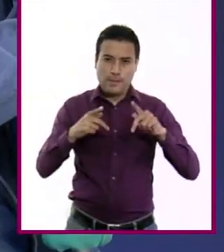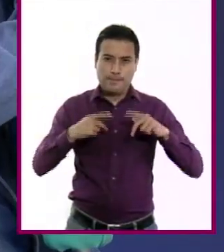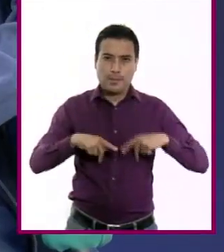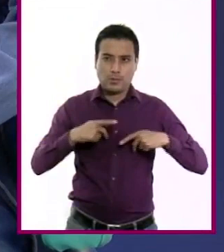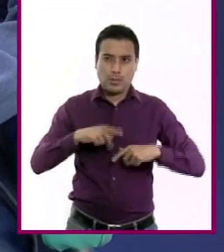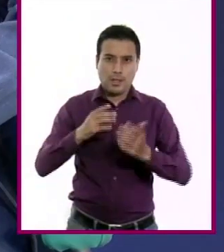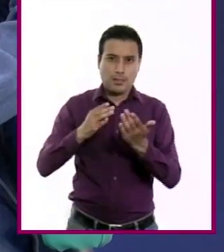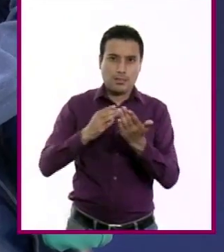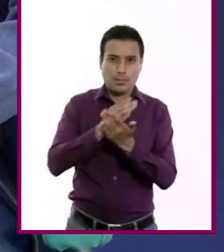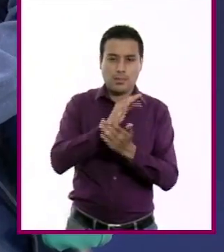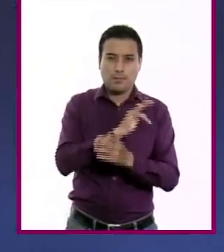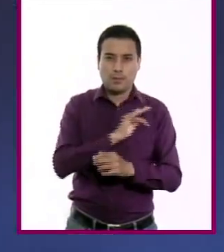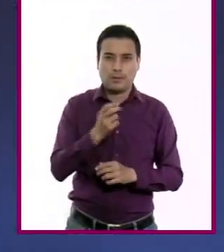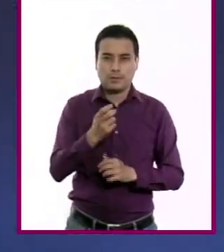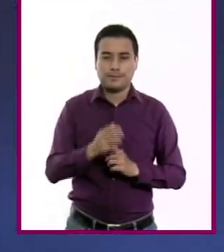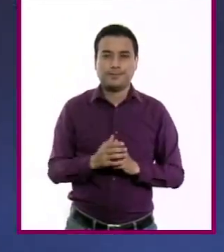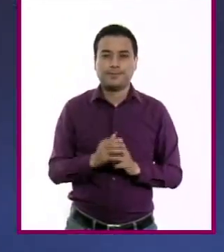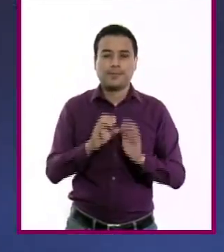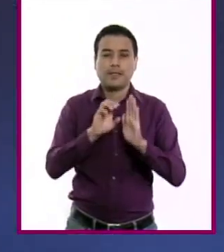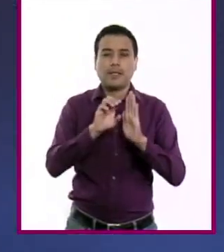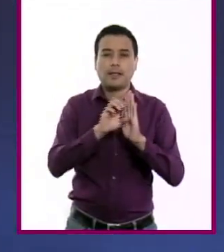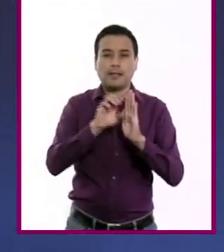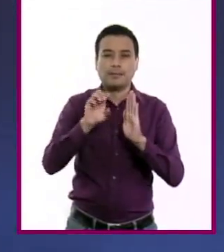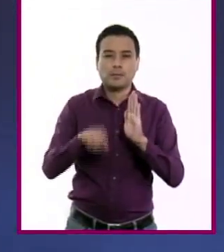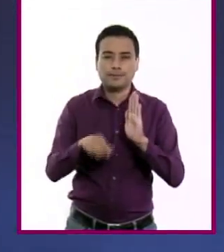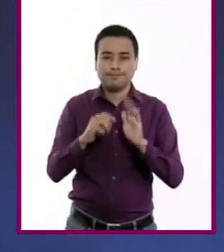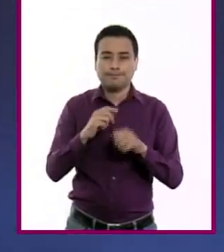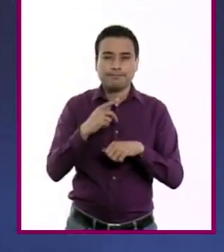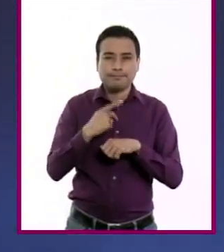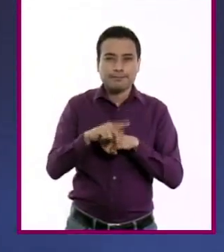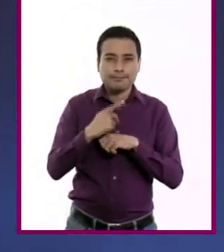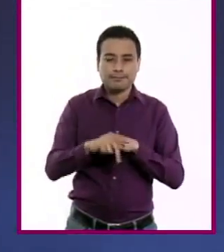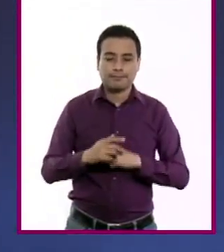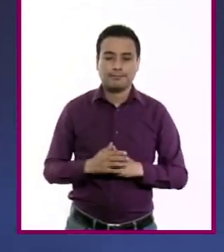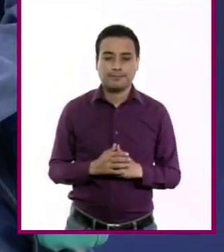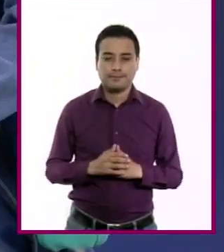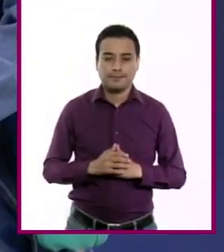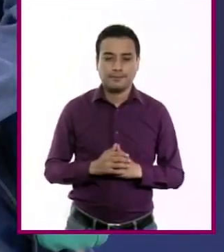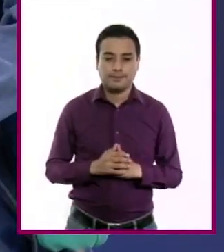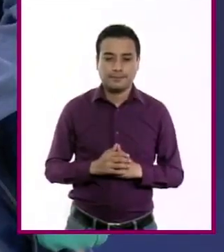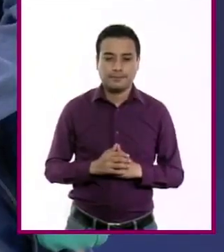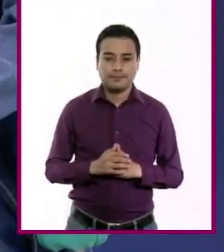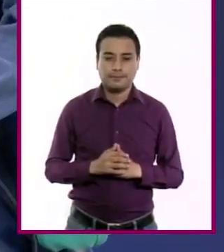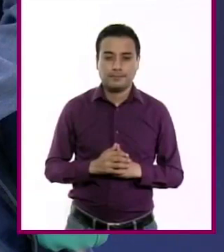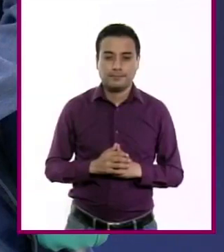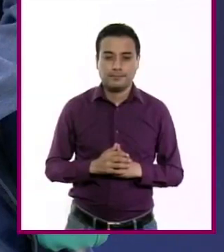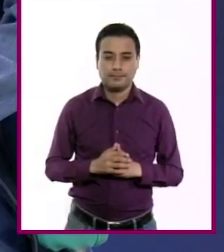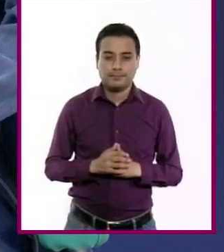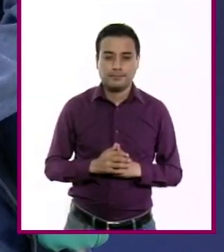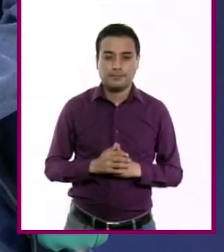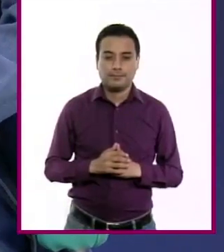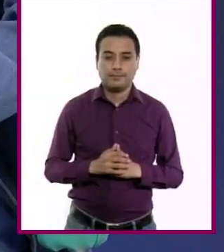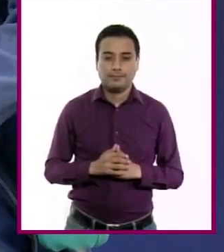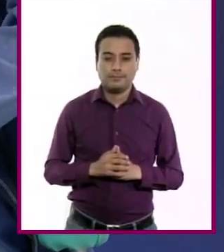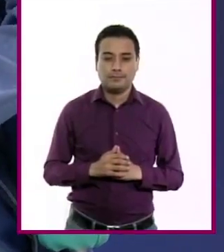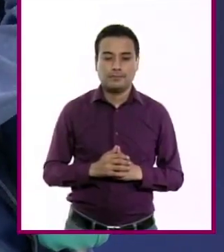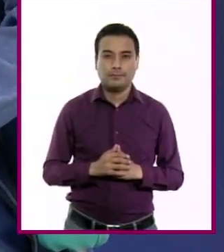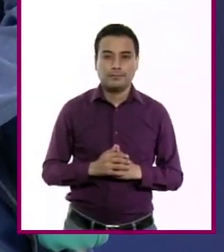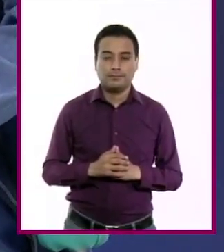manera intencional, vaya. Correcto. ¿Qué ejemplos se te ocurren de amenazas? Pues... básicamente